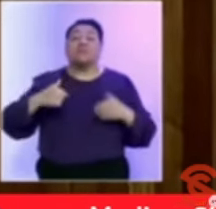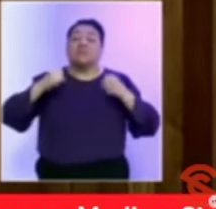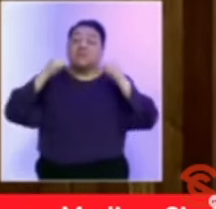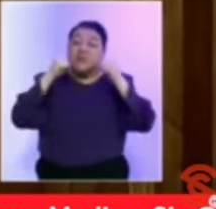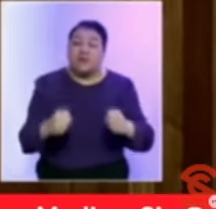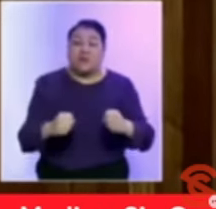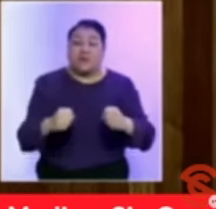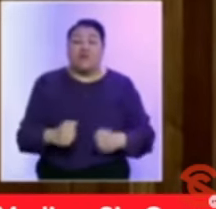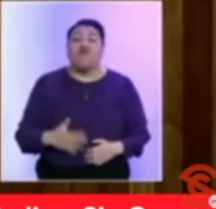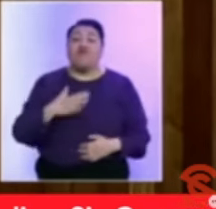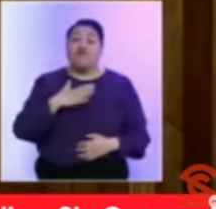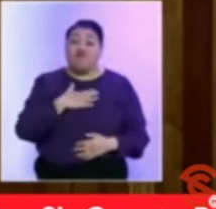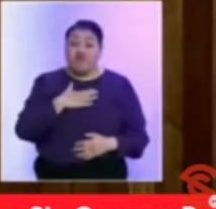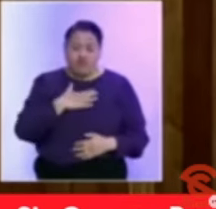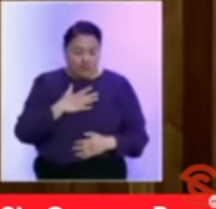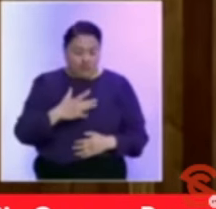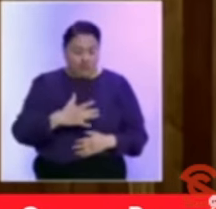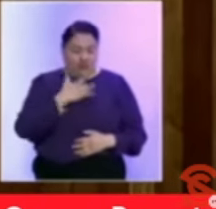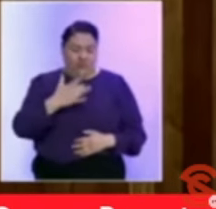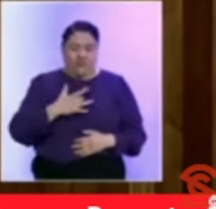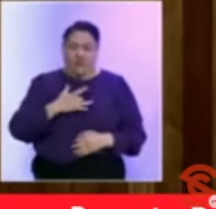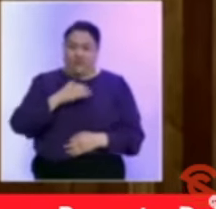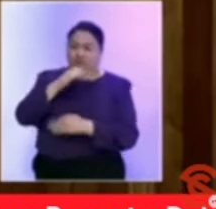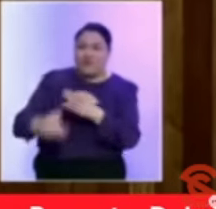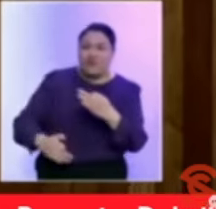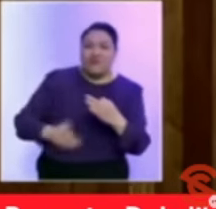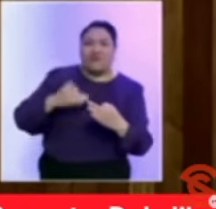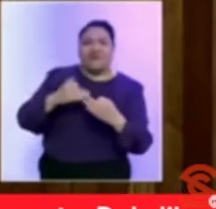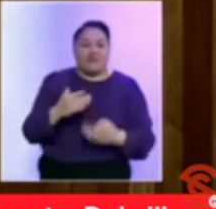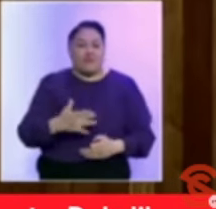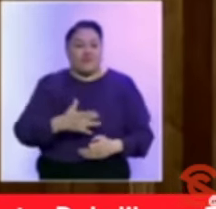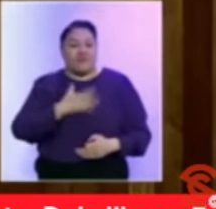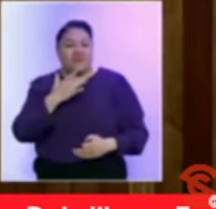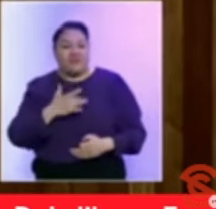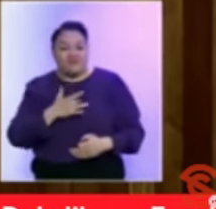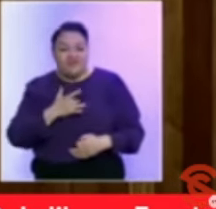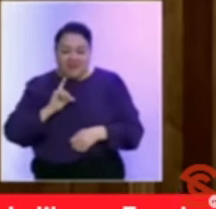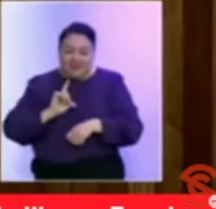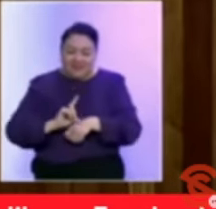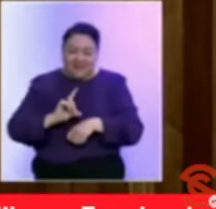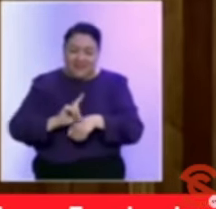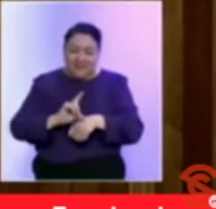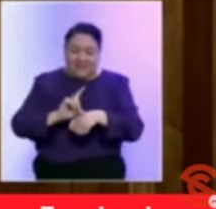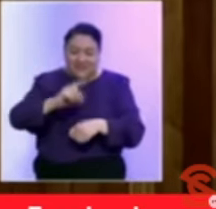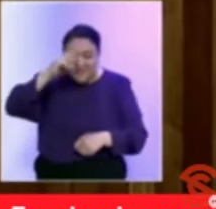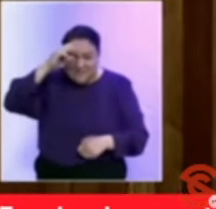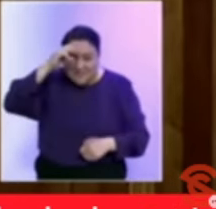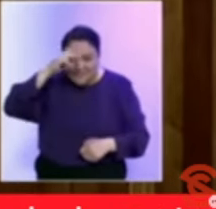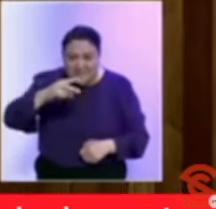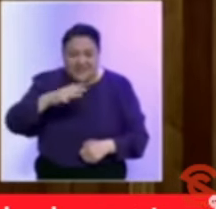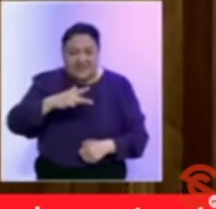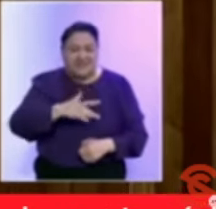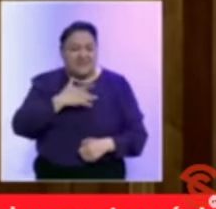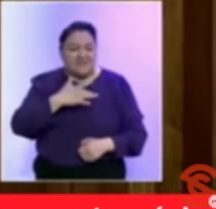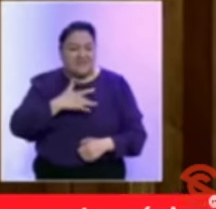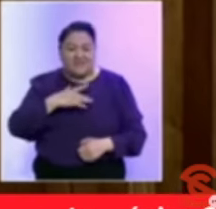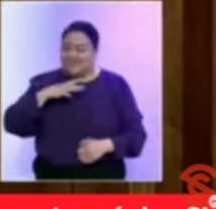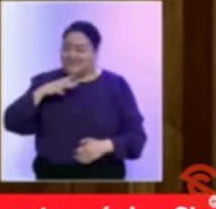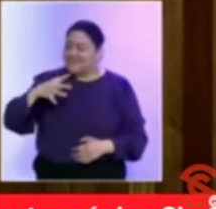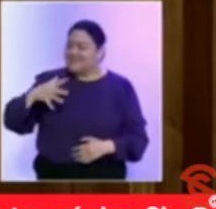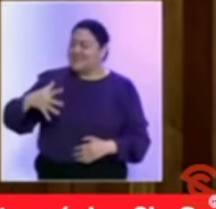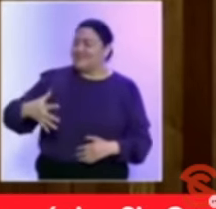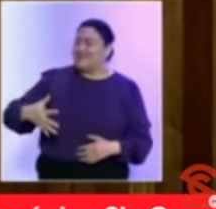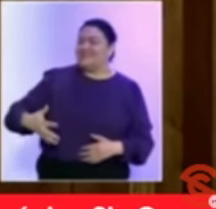sentimos y nos sentiremos todas y todos cada día más orgullosos de nuestro origen y